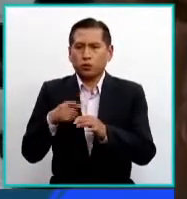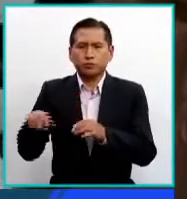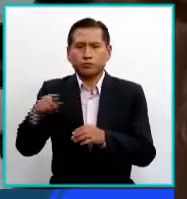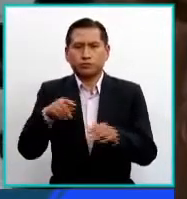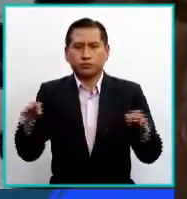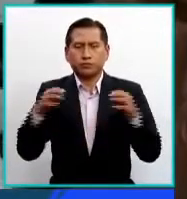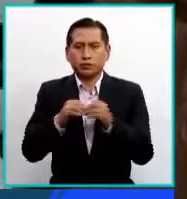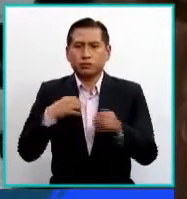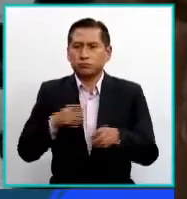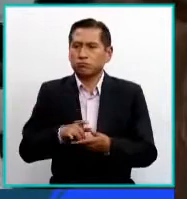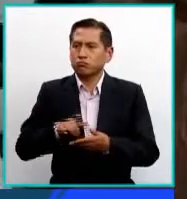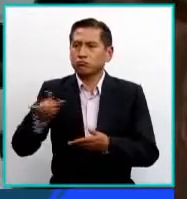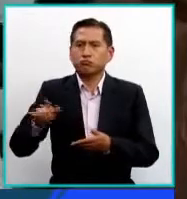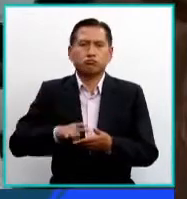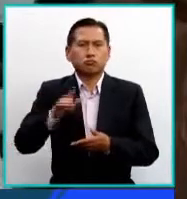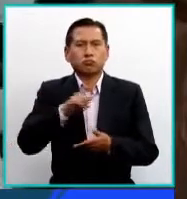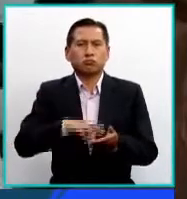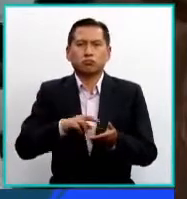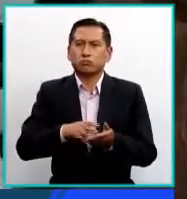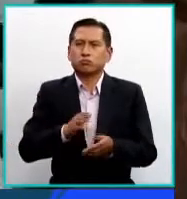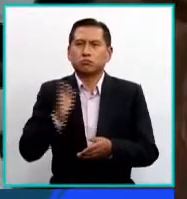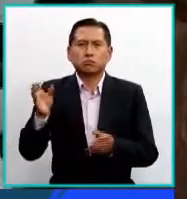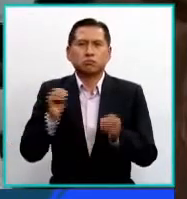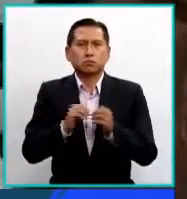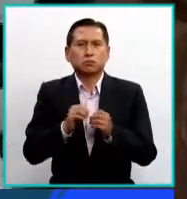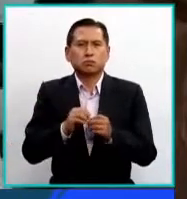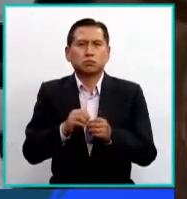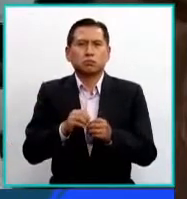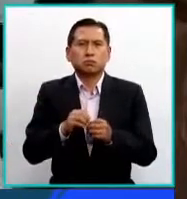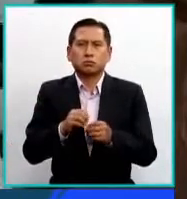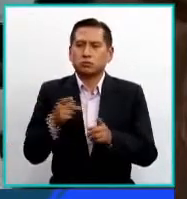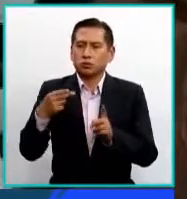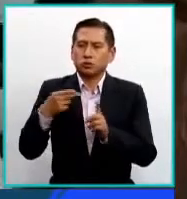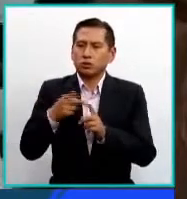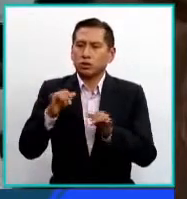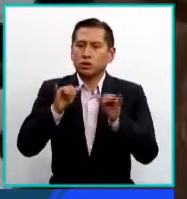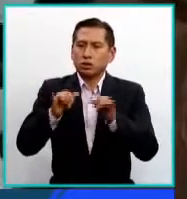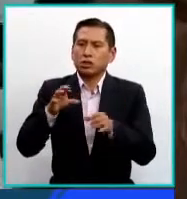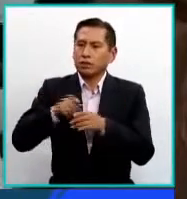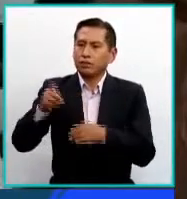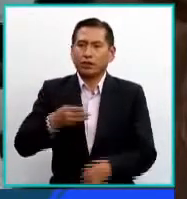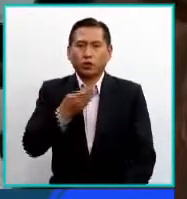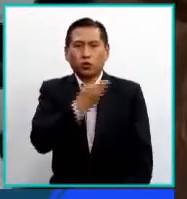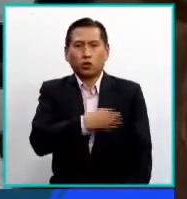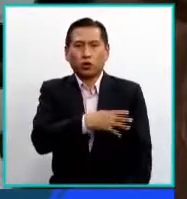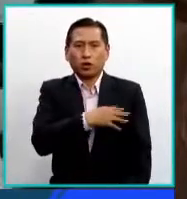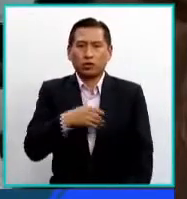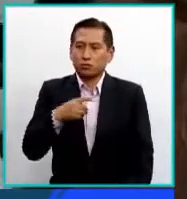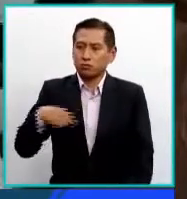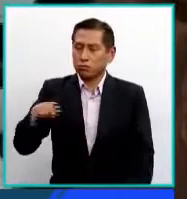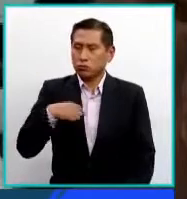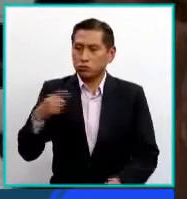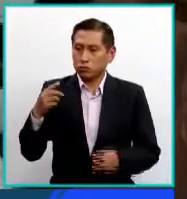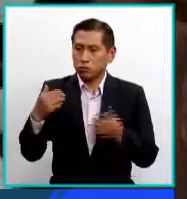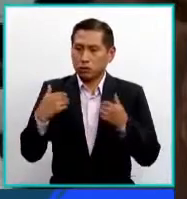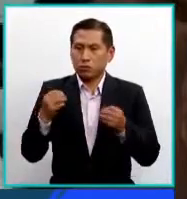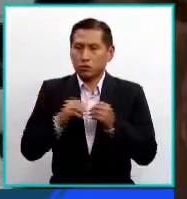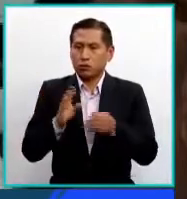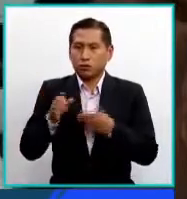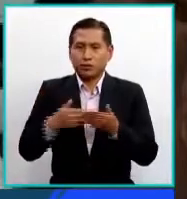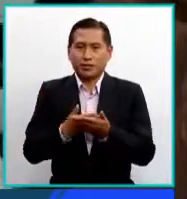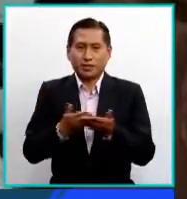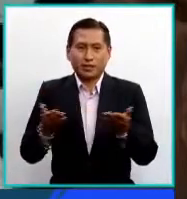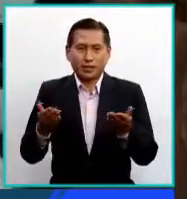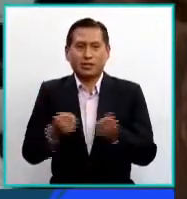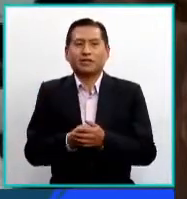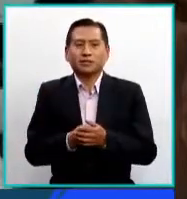como viajamos, digamos, a Dubrovnik. Ya. Y nos alojamos en un Airbnb ahí. Y así como, chicos, tengo algo para ustedes,